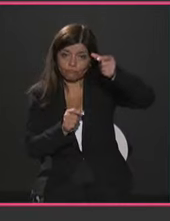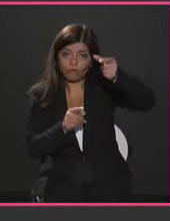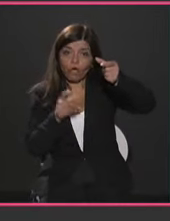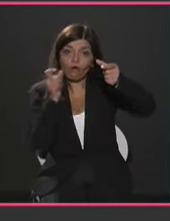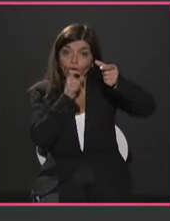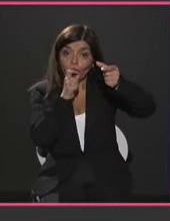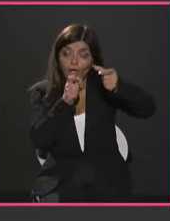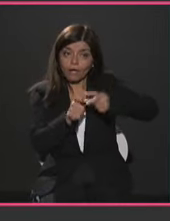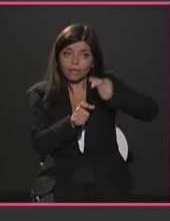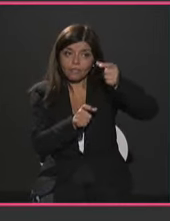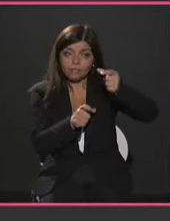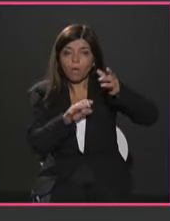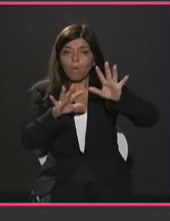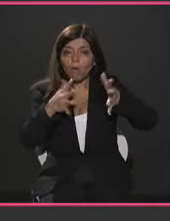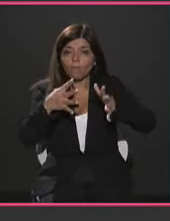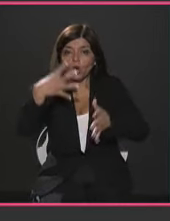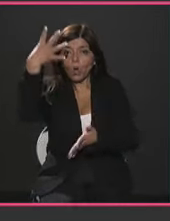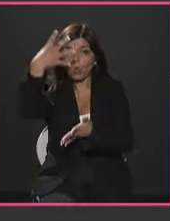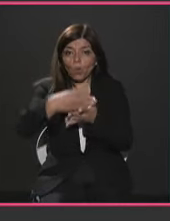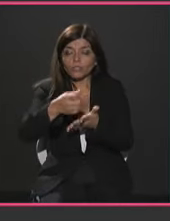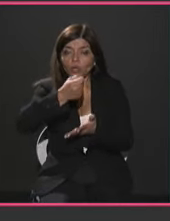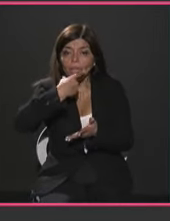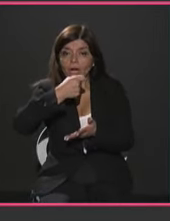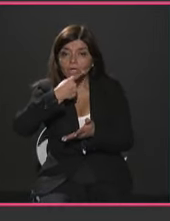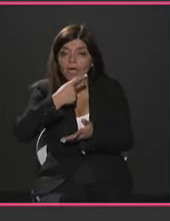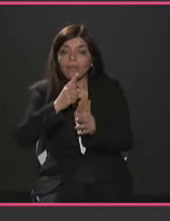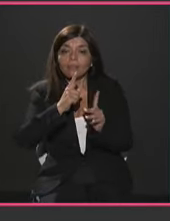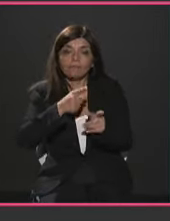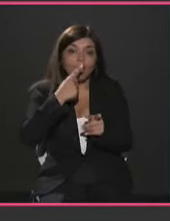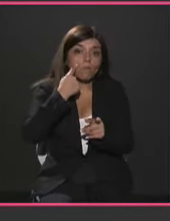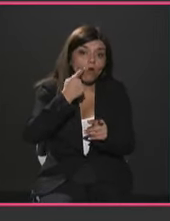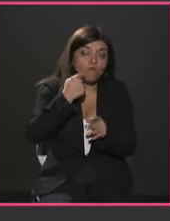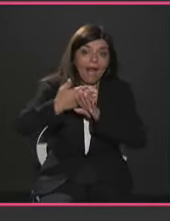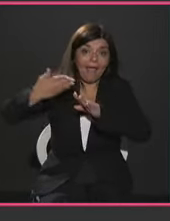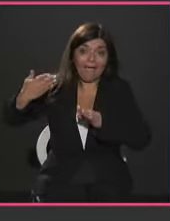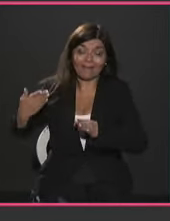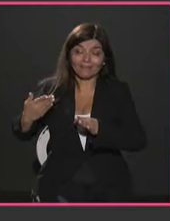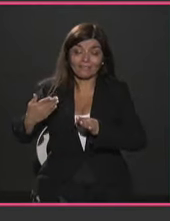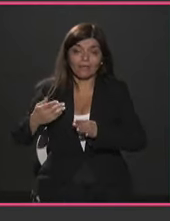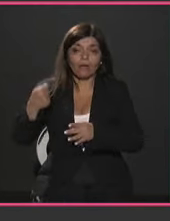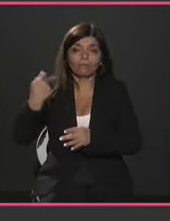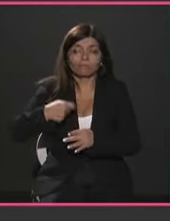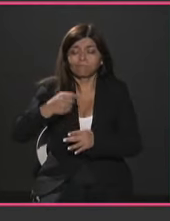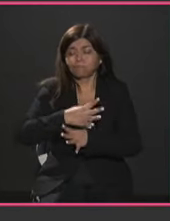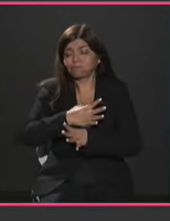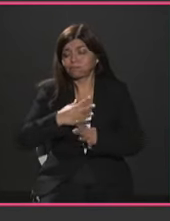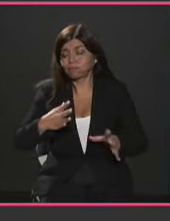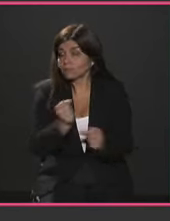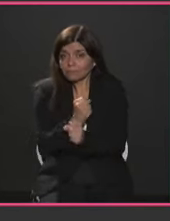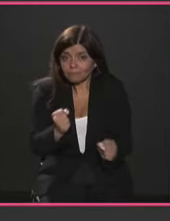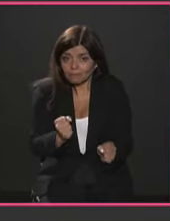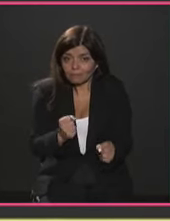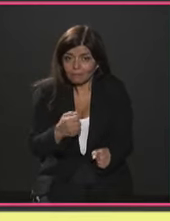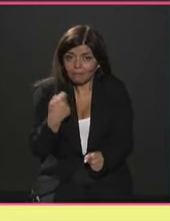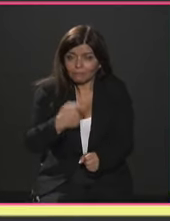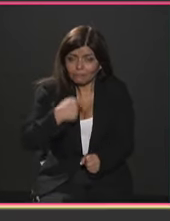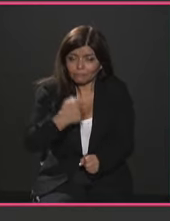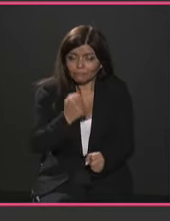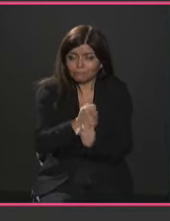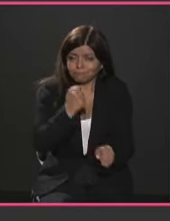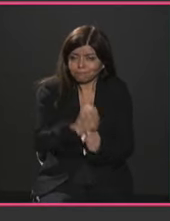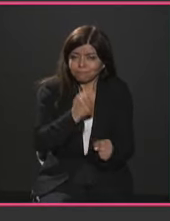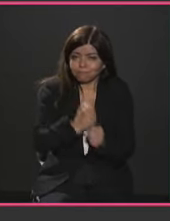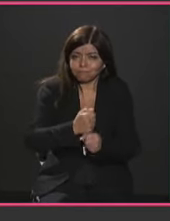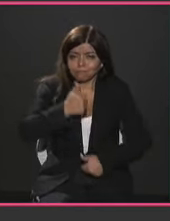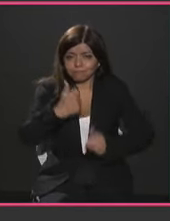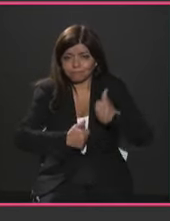cantidad de compuestos alrededor de 4000 compuestos que deberíamos haber probado en el laboratorio a un costo excesivo y con uso de personal y uso de tiempo